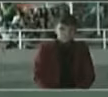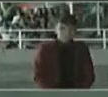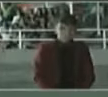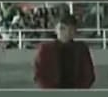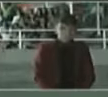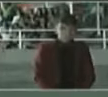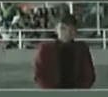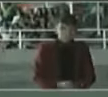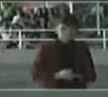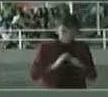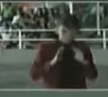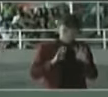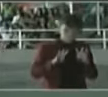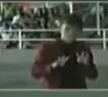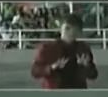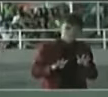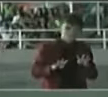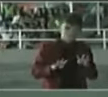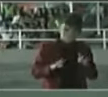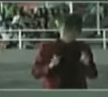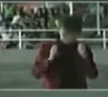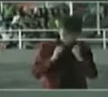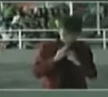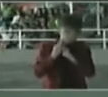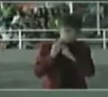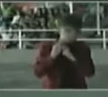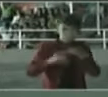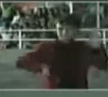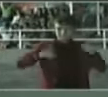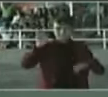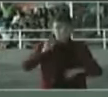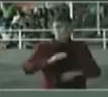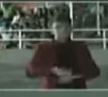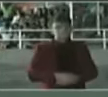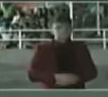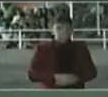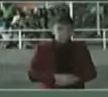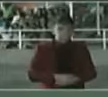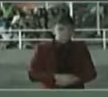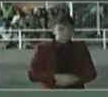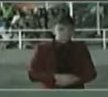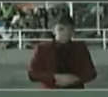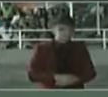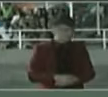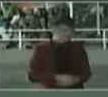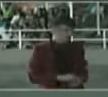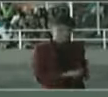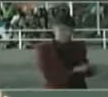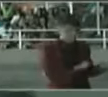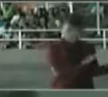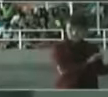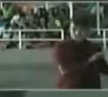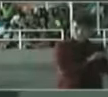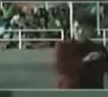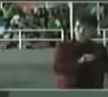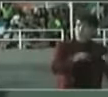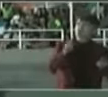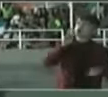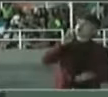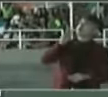Verle entonces es el mayor privilegio. Aquellos hombres vieron la